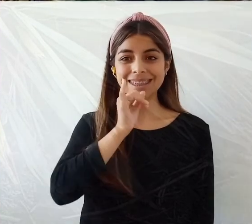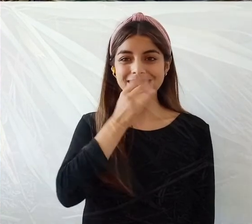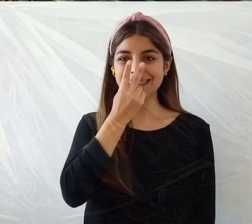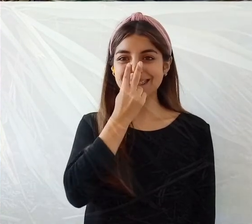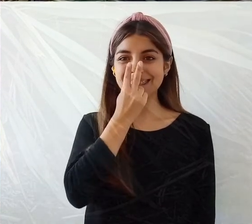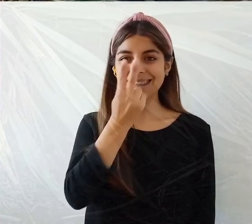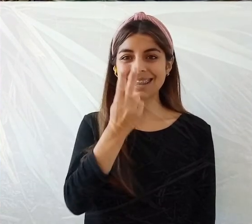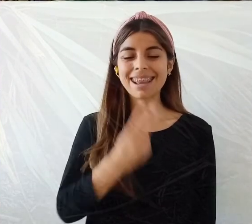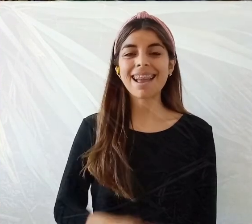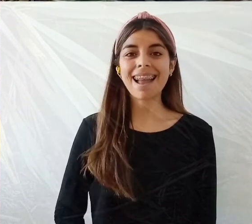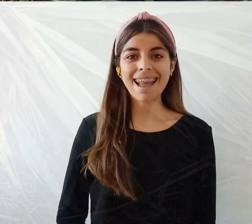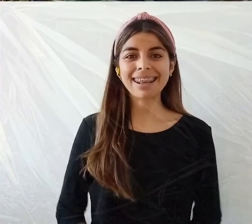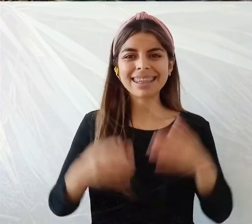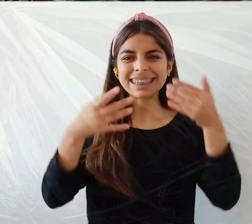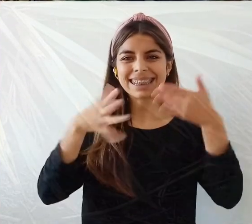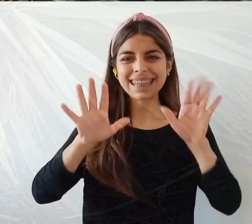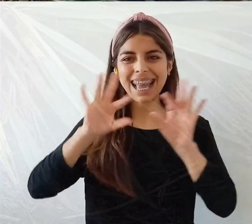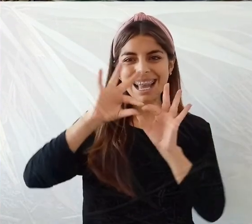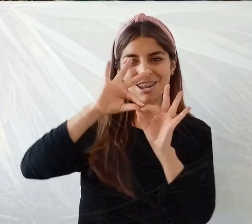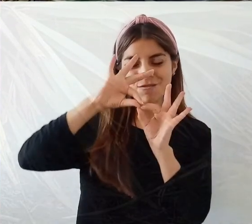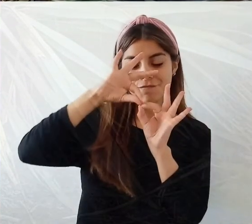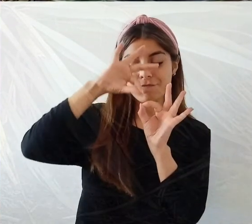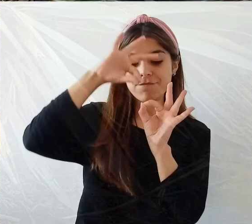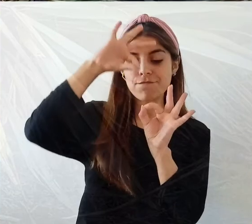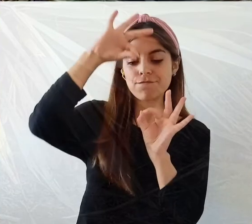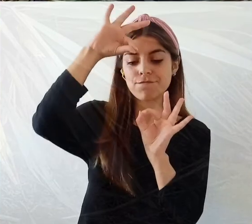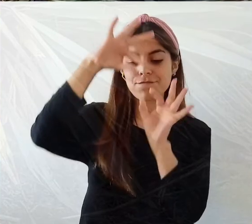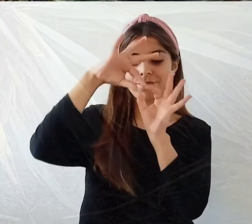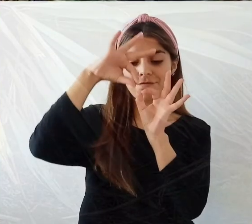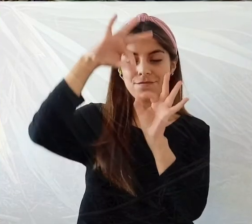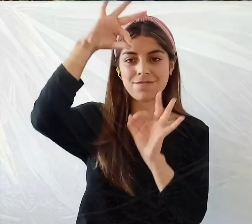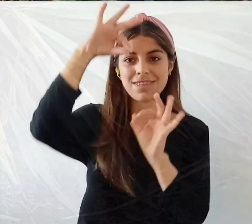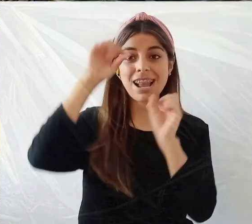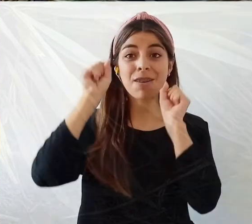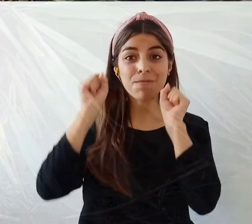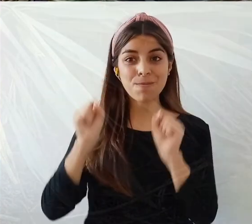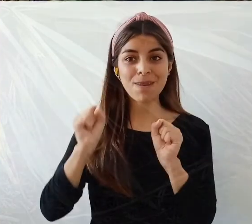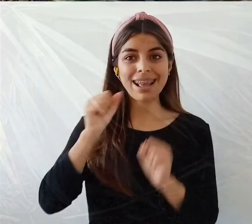Y así quedan los ataditos detrás de la estufa para secar. Bien.